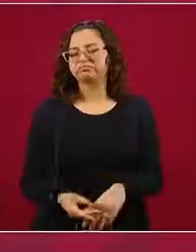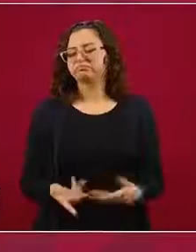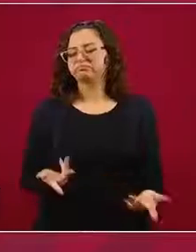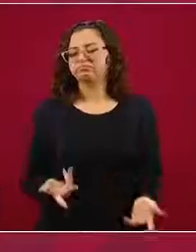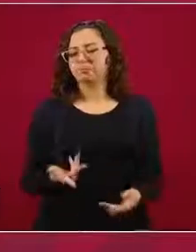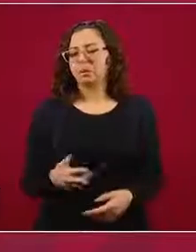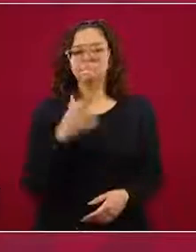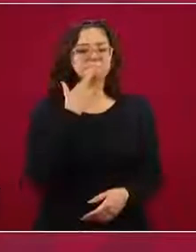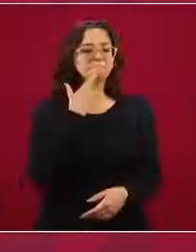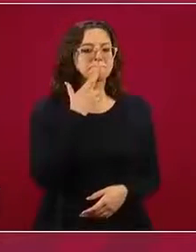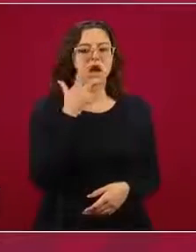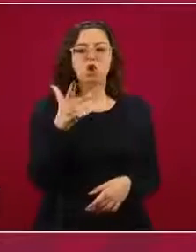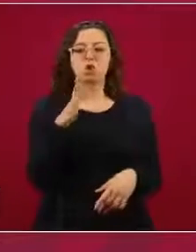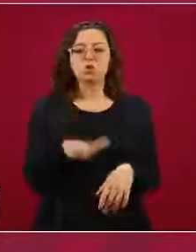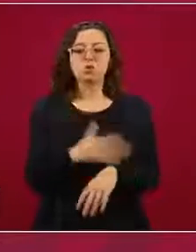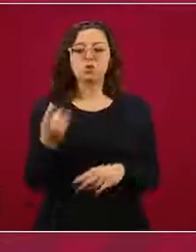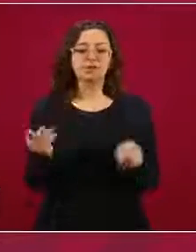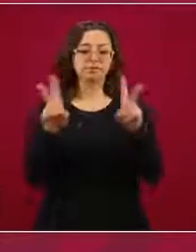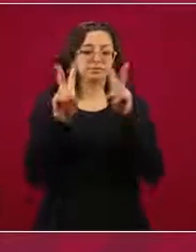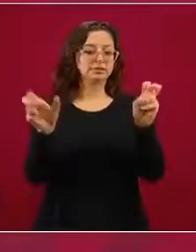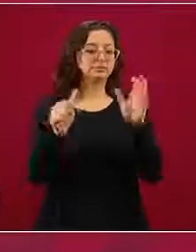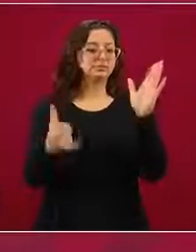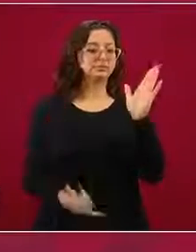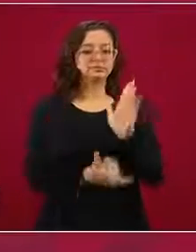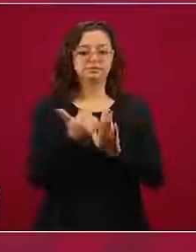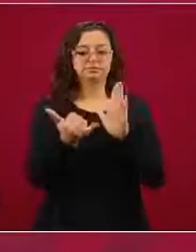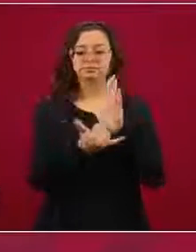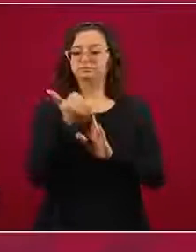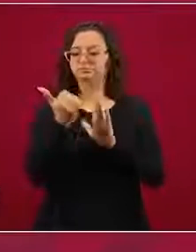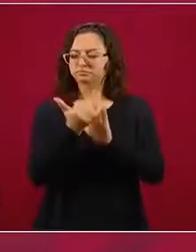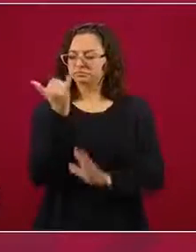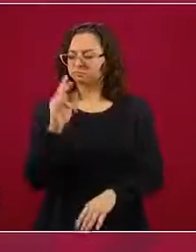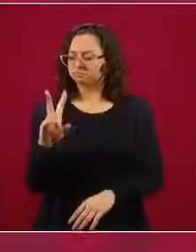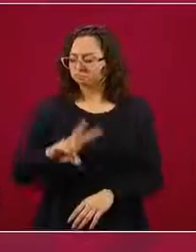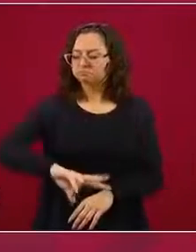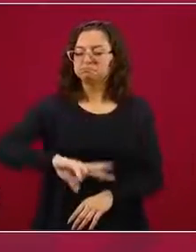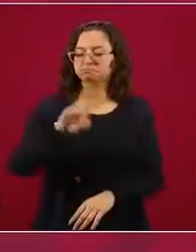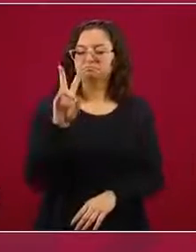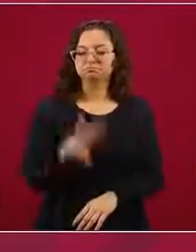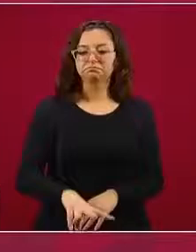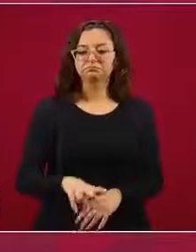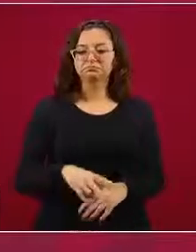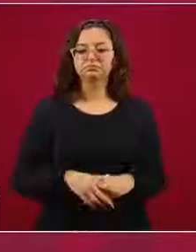En la industria de la construcción, sin duda.